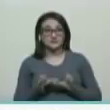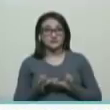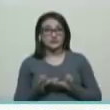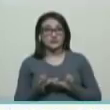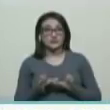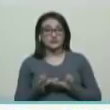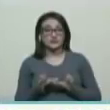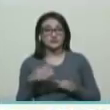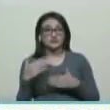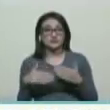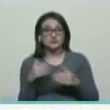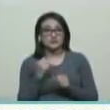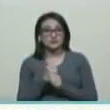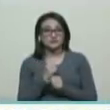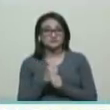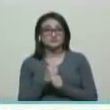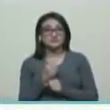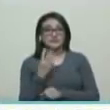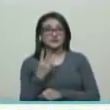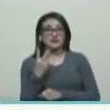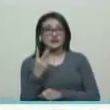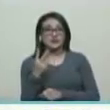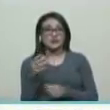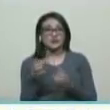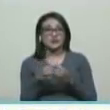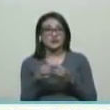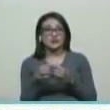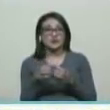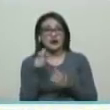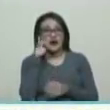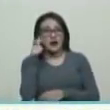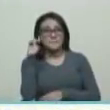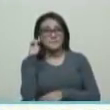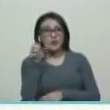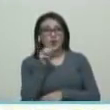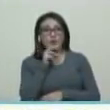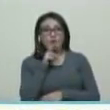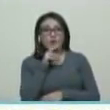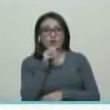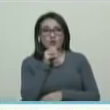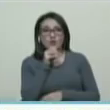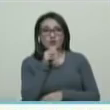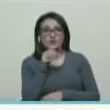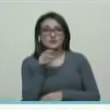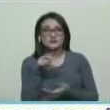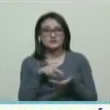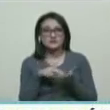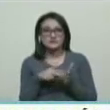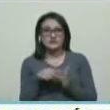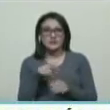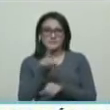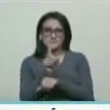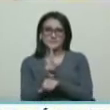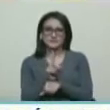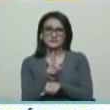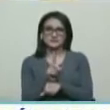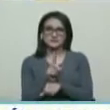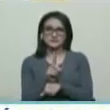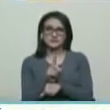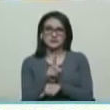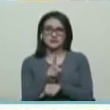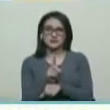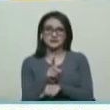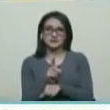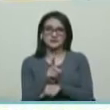en la certificación de 32 campos de oro que constituirían la principal o de